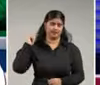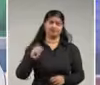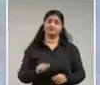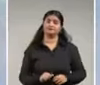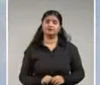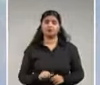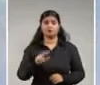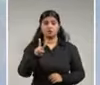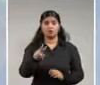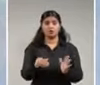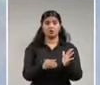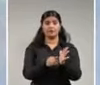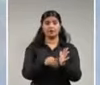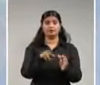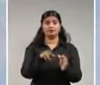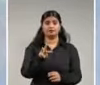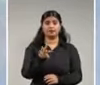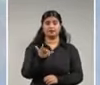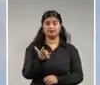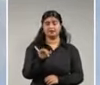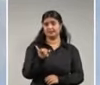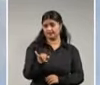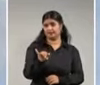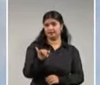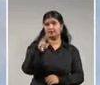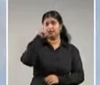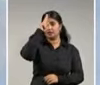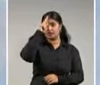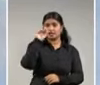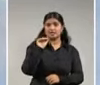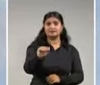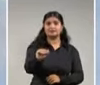2.376 pacientes ingresados, sospechosos